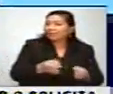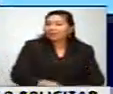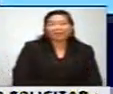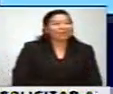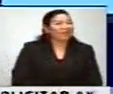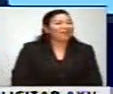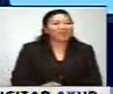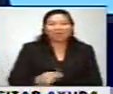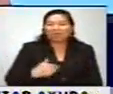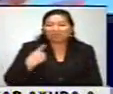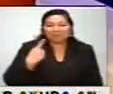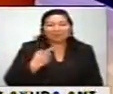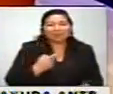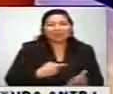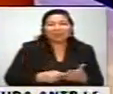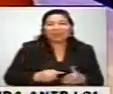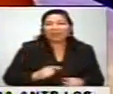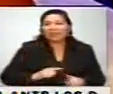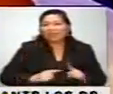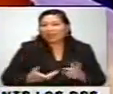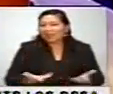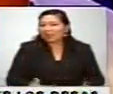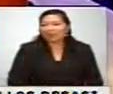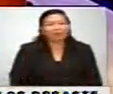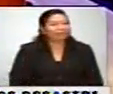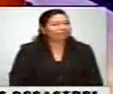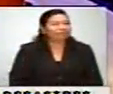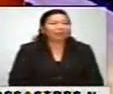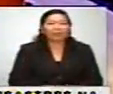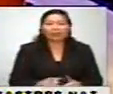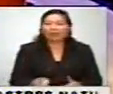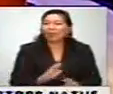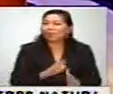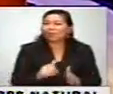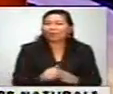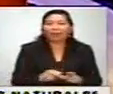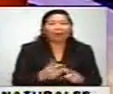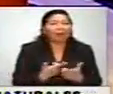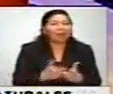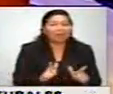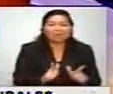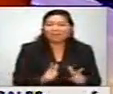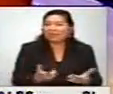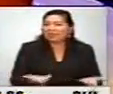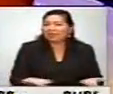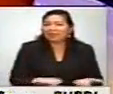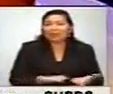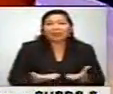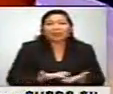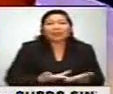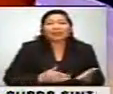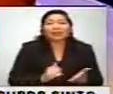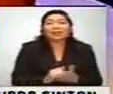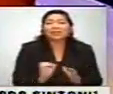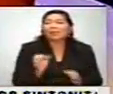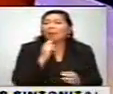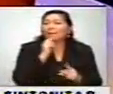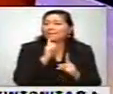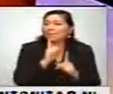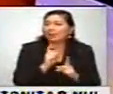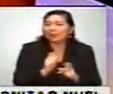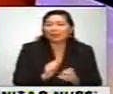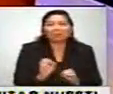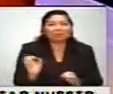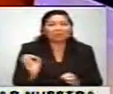cuentas. Y no puede pensarse pues que es algo exclusivo, de plena libertad y no tomar decisiones sin consultas